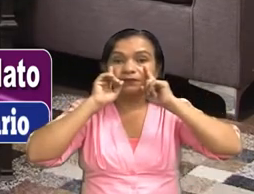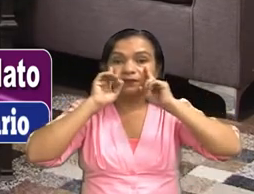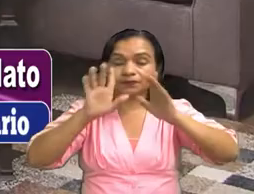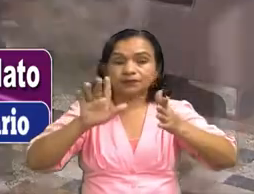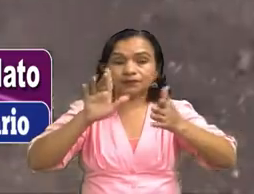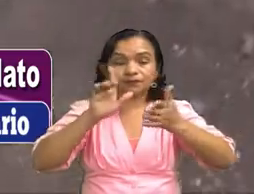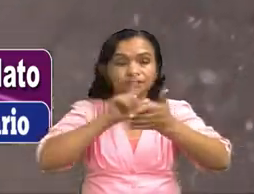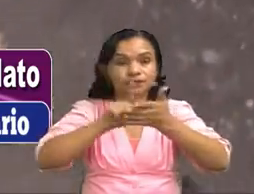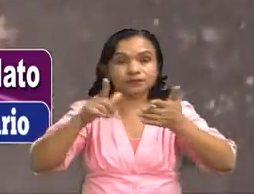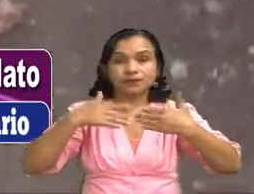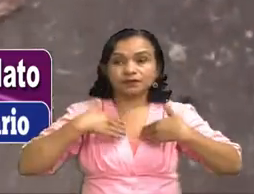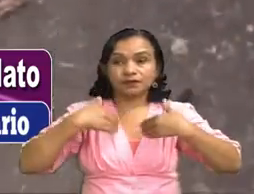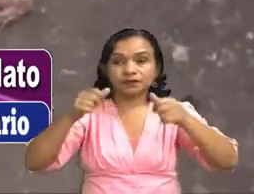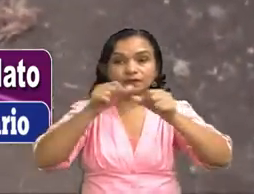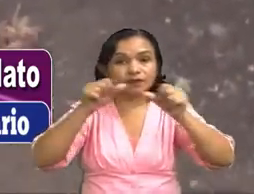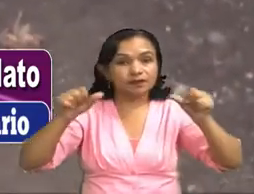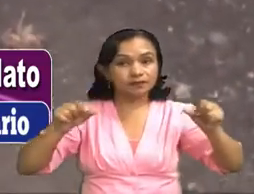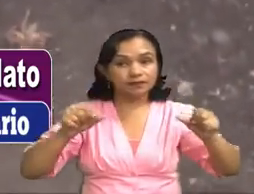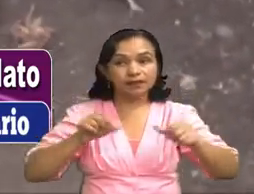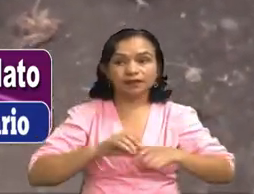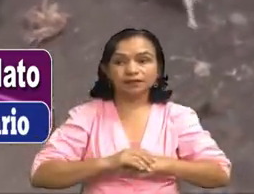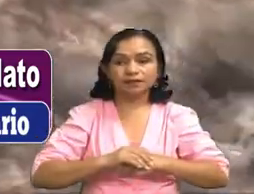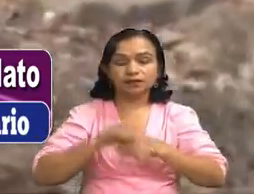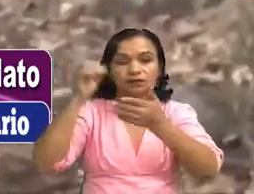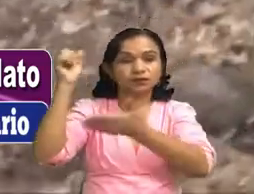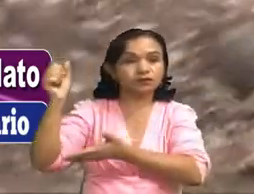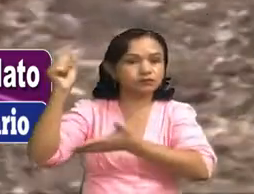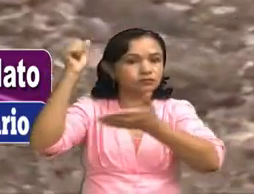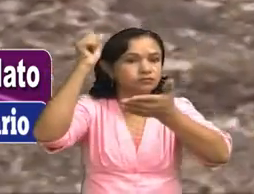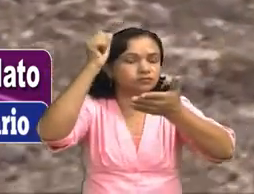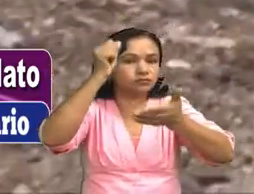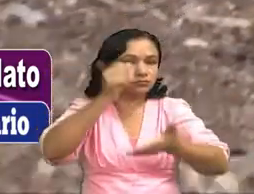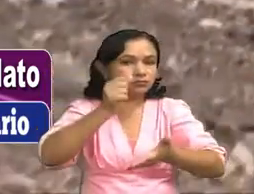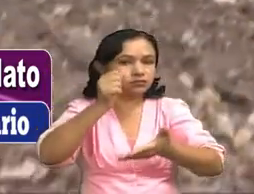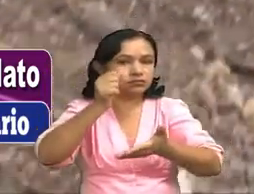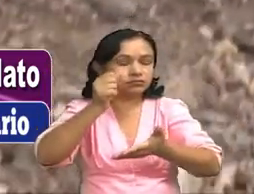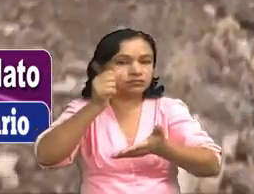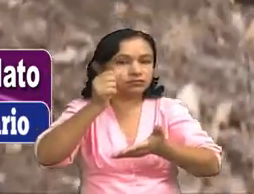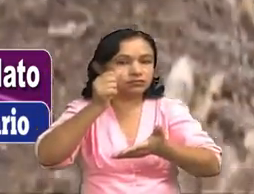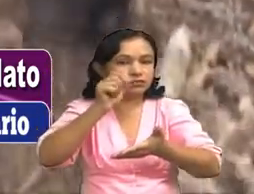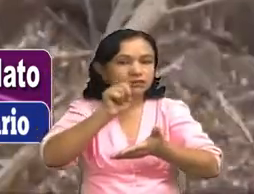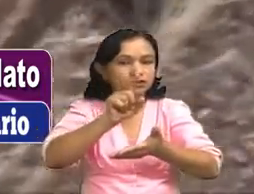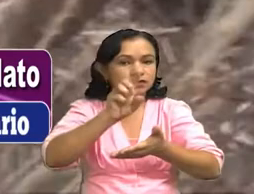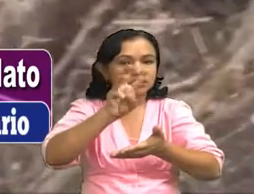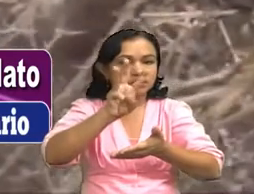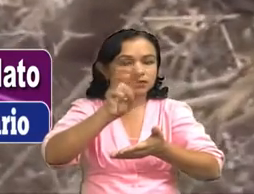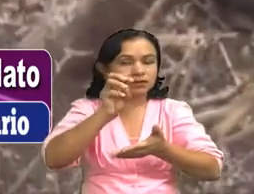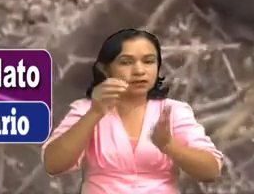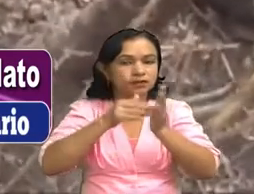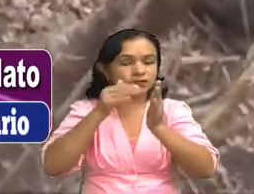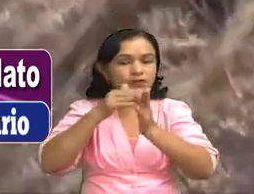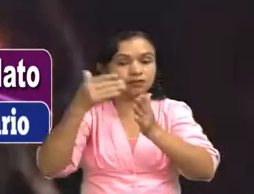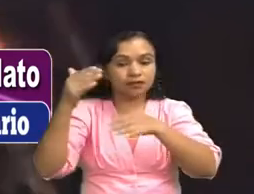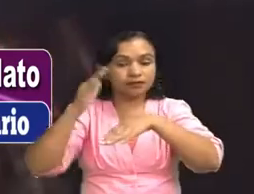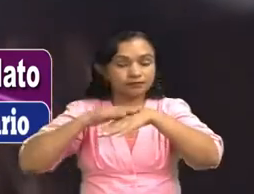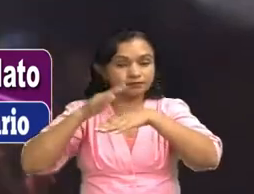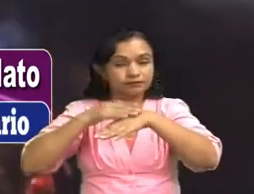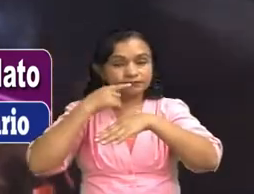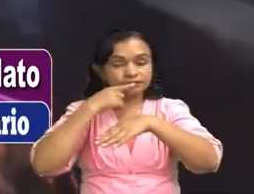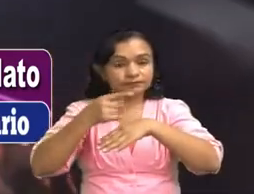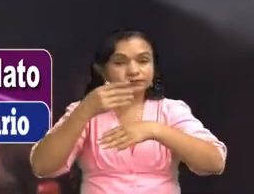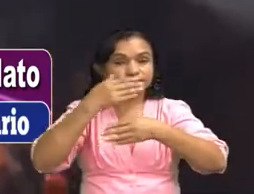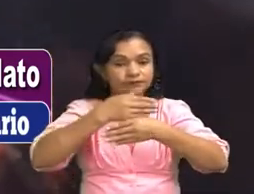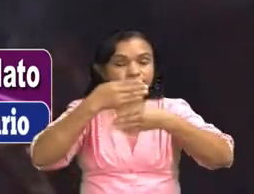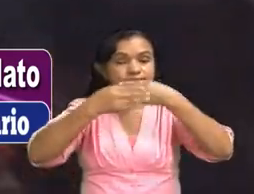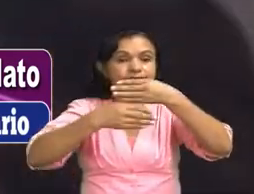Agropecuario. Ok. Es una inversión alta de 130 millones. Pero también